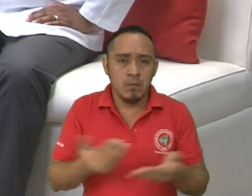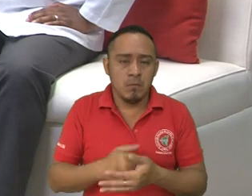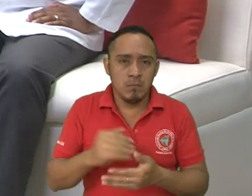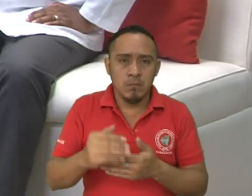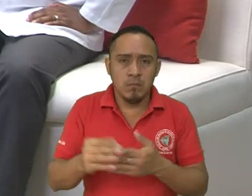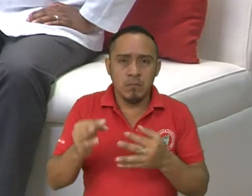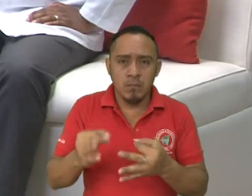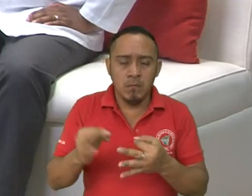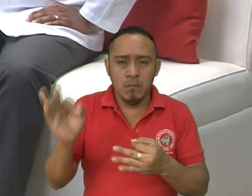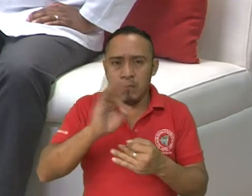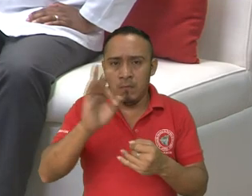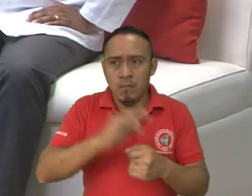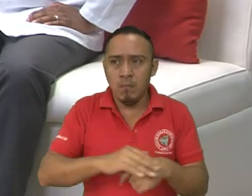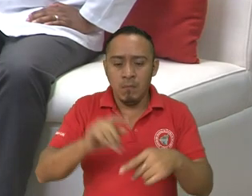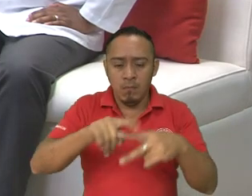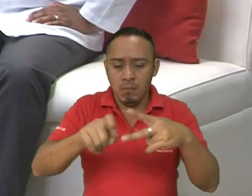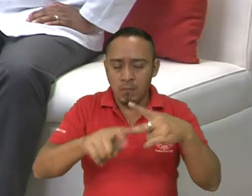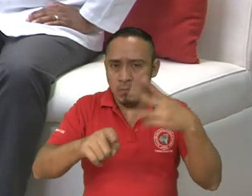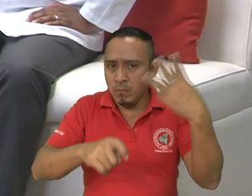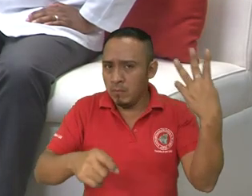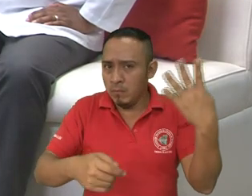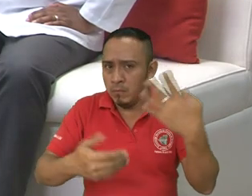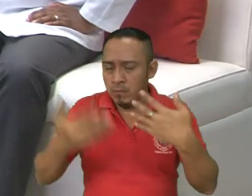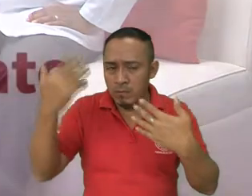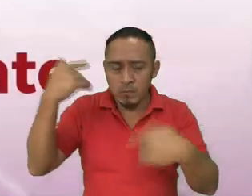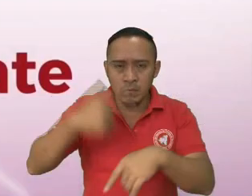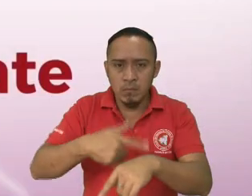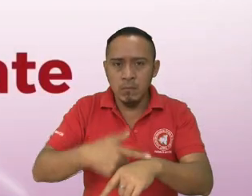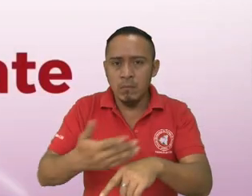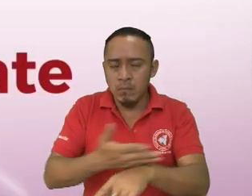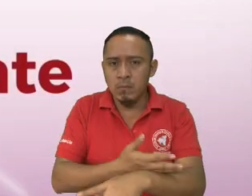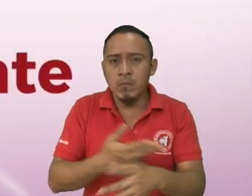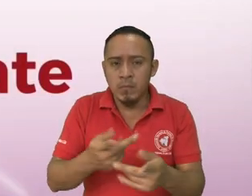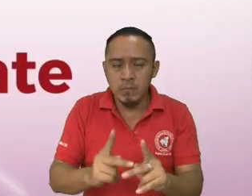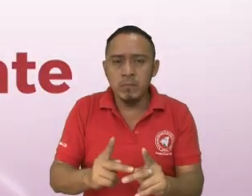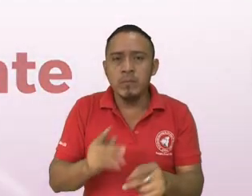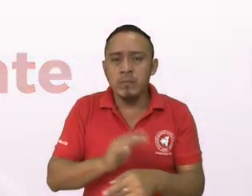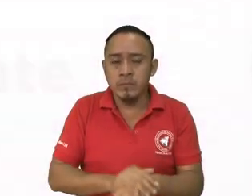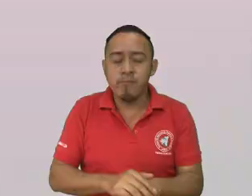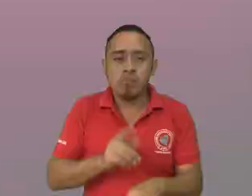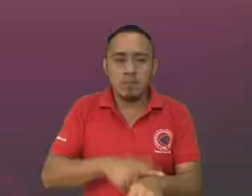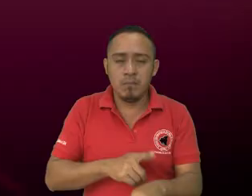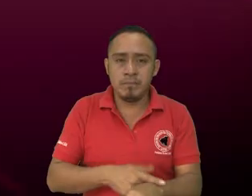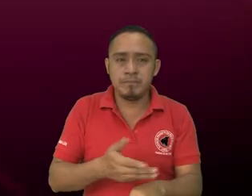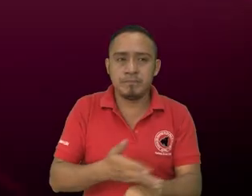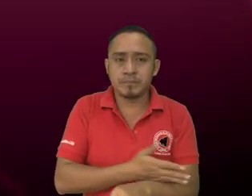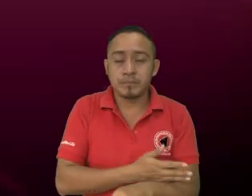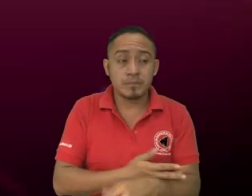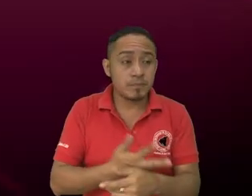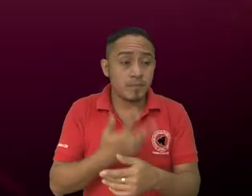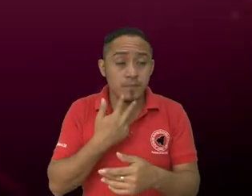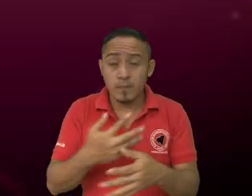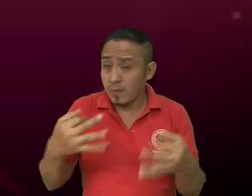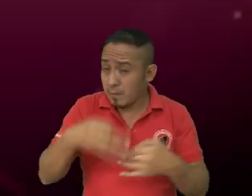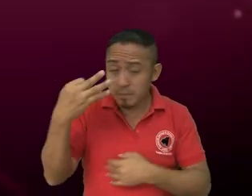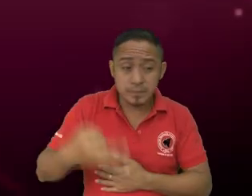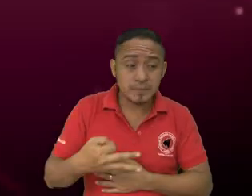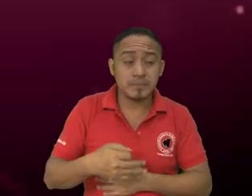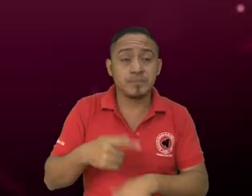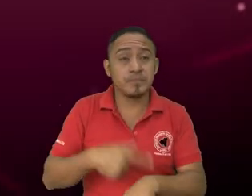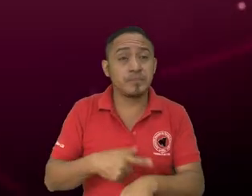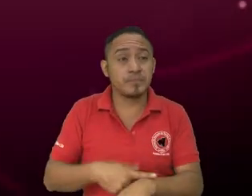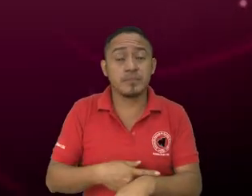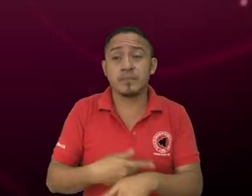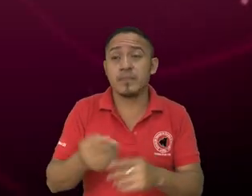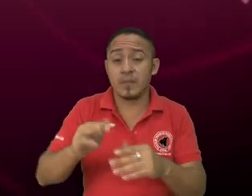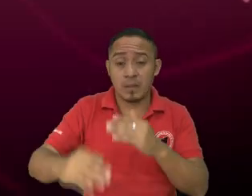de manera adecuada. Y eso puede ocurrir meses, semanas antes de que se dé la muerte. Exactamente, puede ocurrir semanas antes. Si no se identifica adecuadamente,